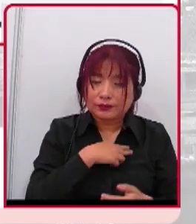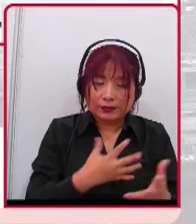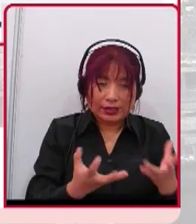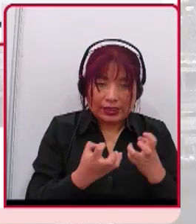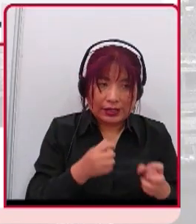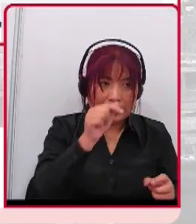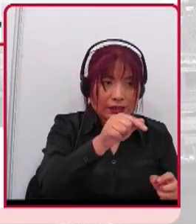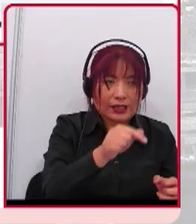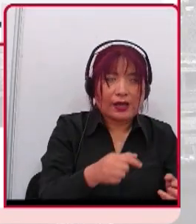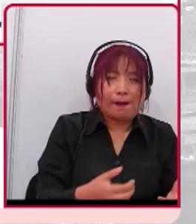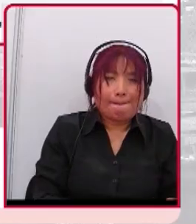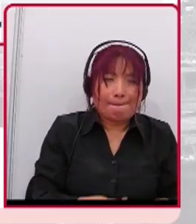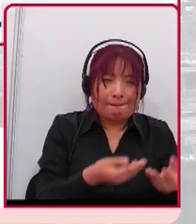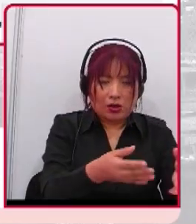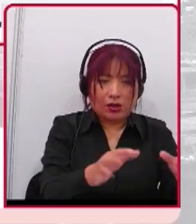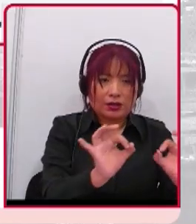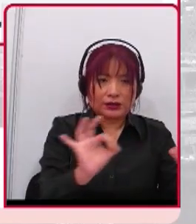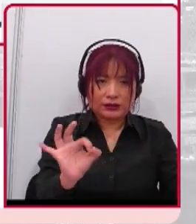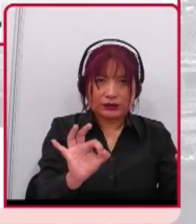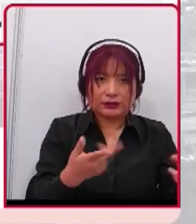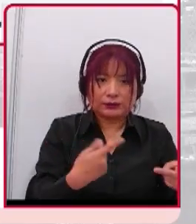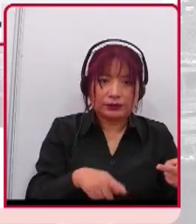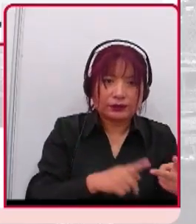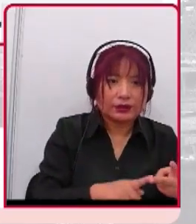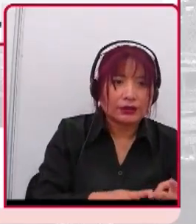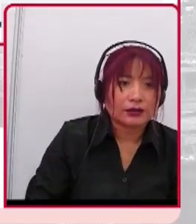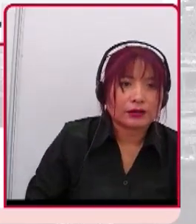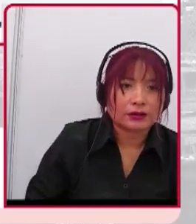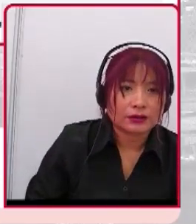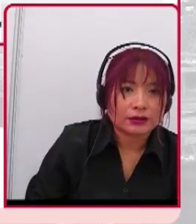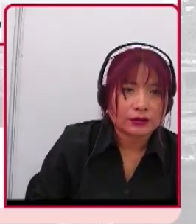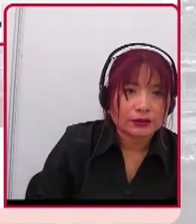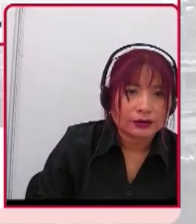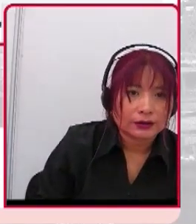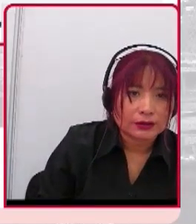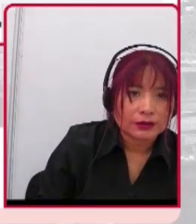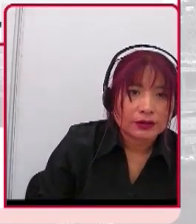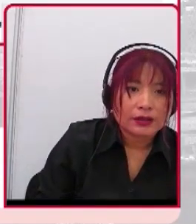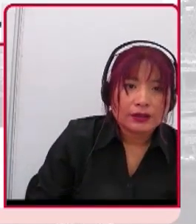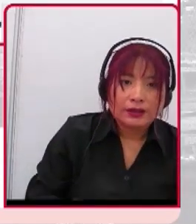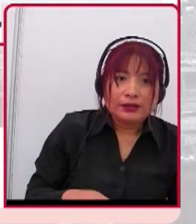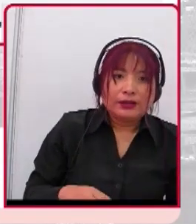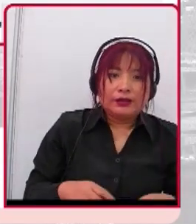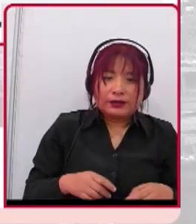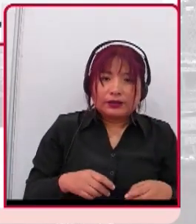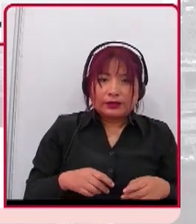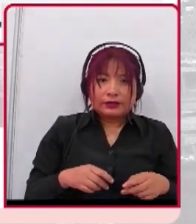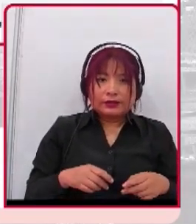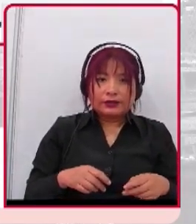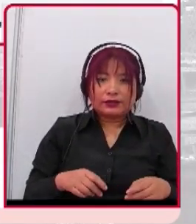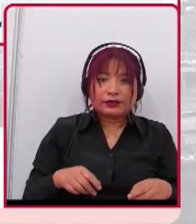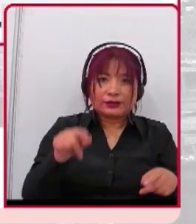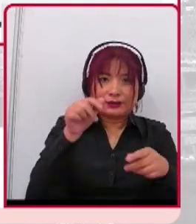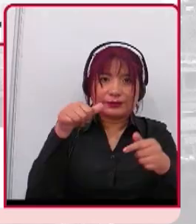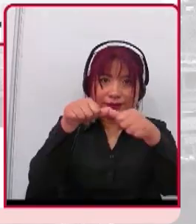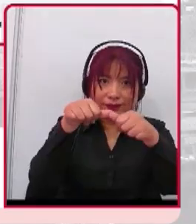¿no? Y dentro de los objetivos específicos, definitivamente tenemos tres. ¿Cómo íbamos a